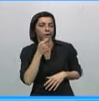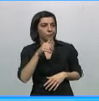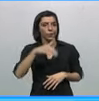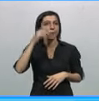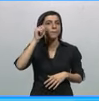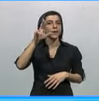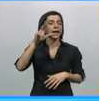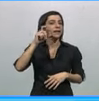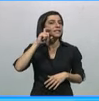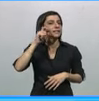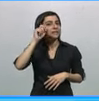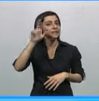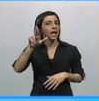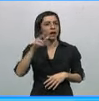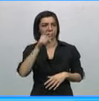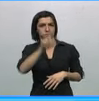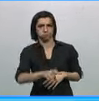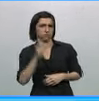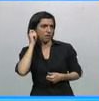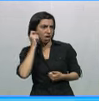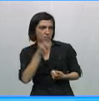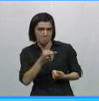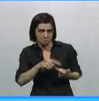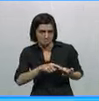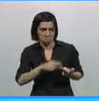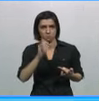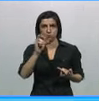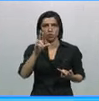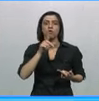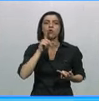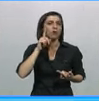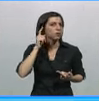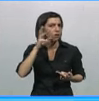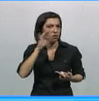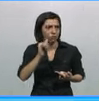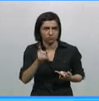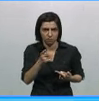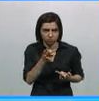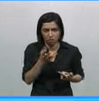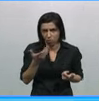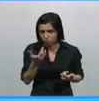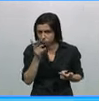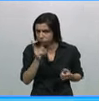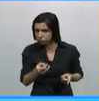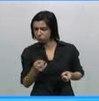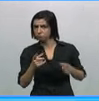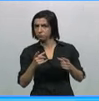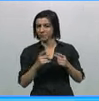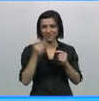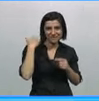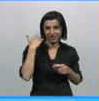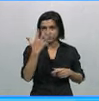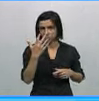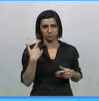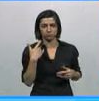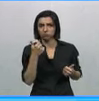realmente... Claro. Y Ortigosa, y es los dos cinco realmente sí, me sorprenden